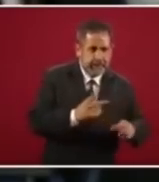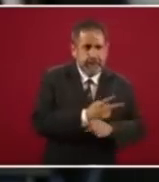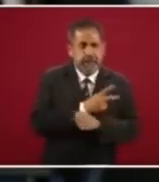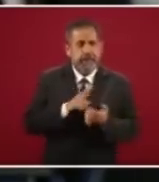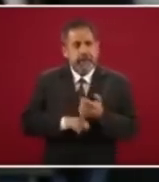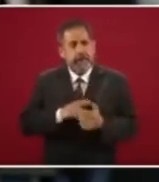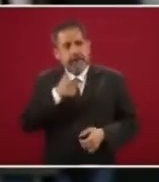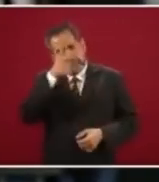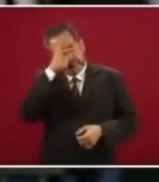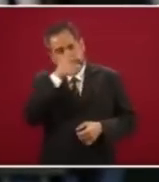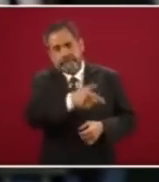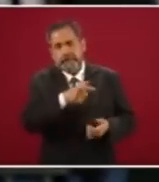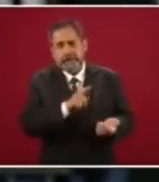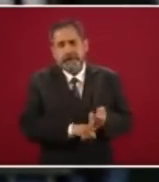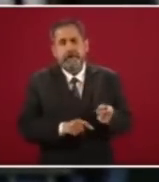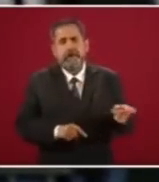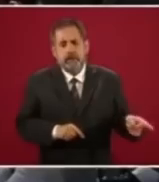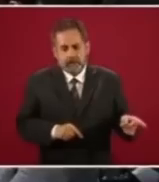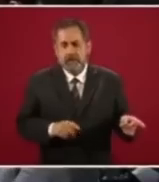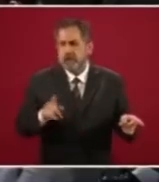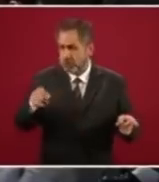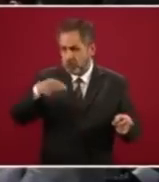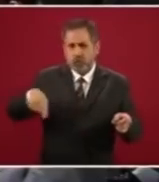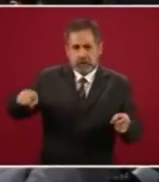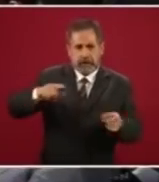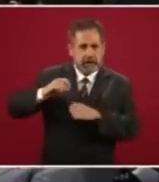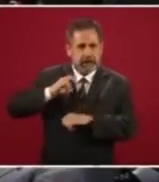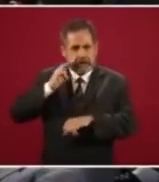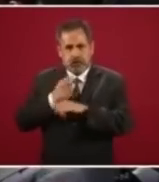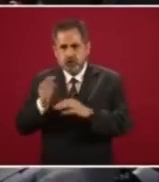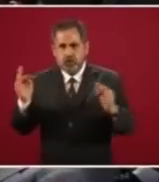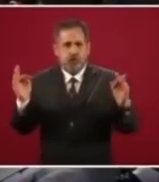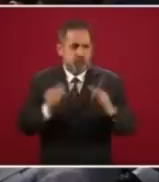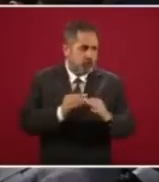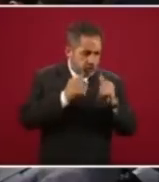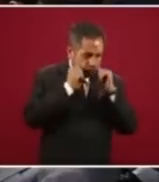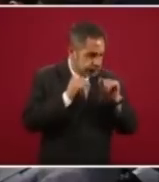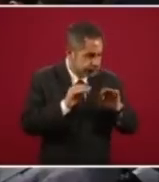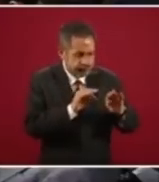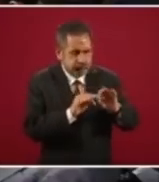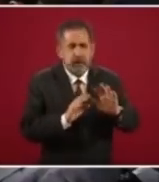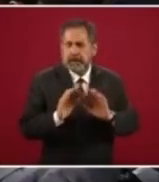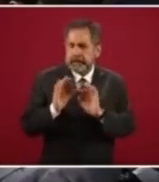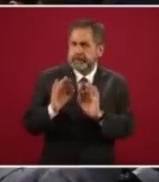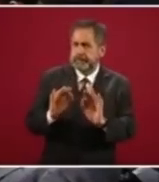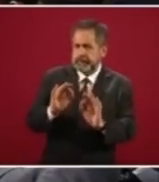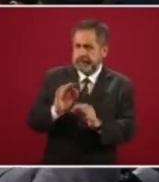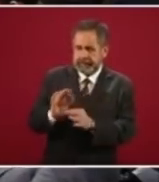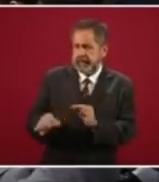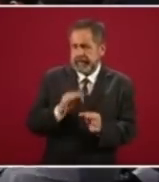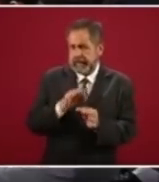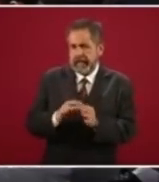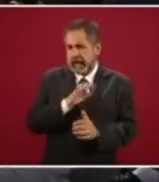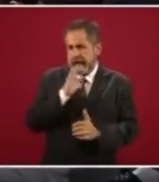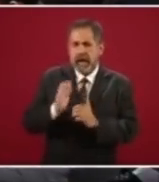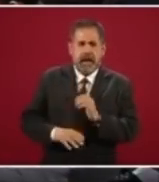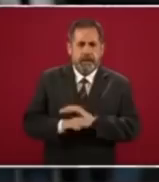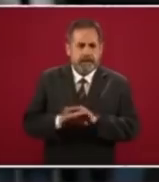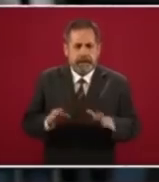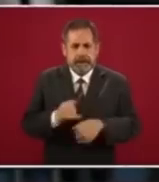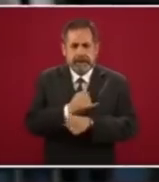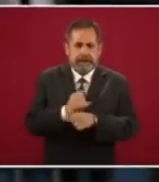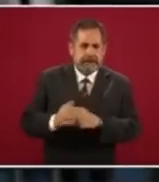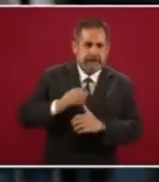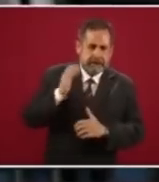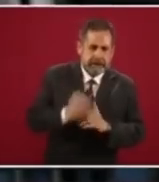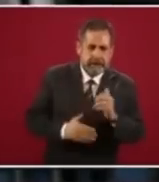vimos que se atendió el problema, o sea, se atendió y ahorita ya concluye la